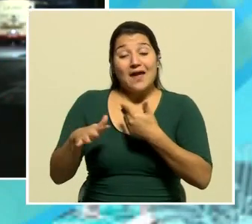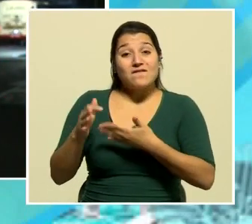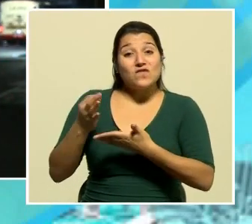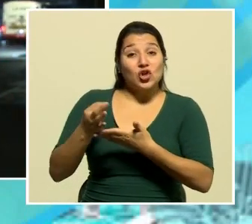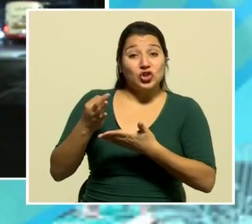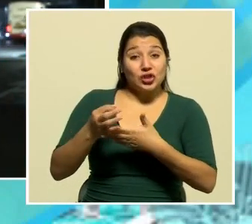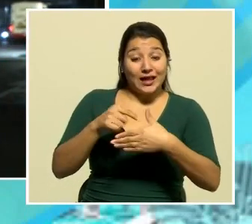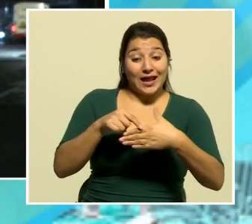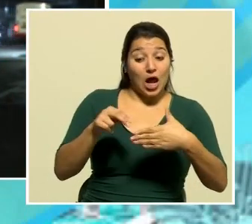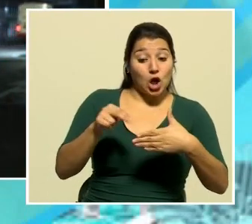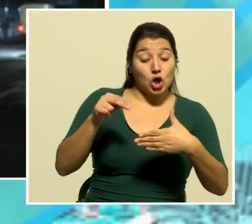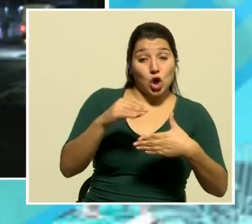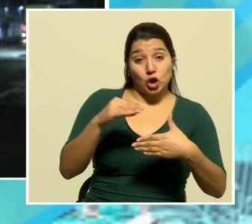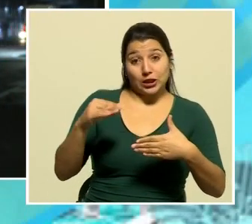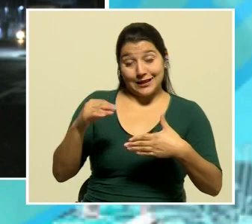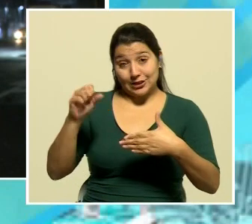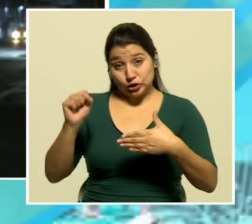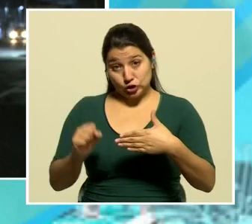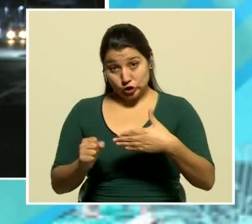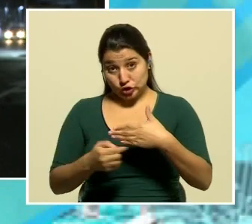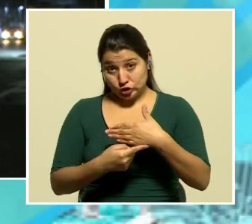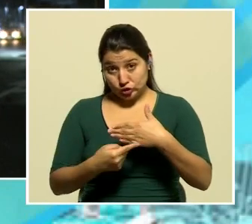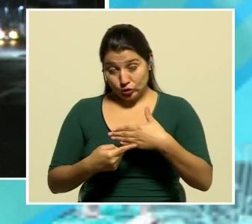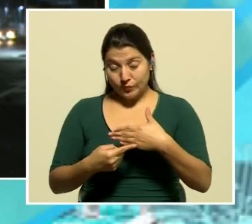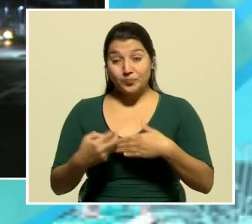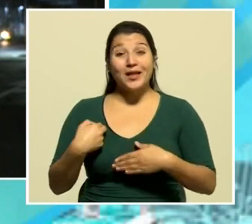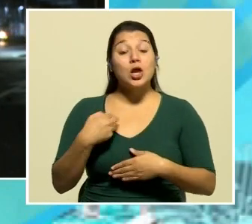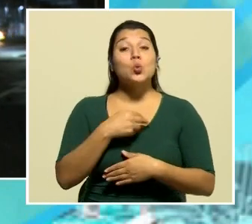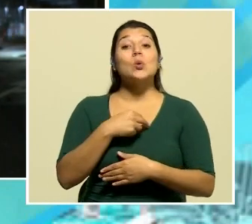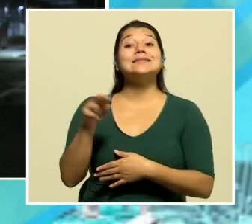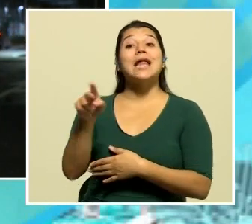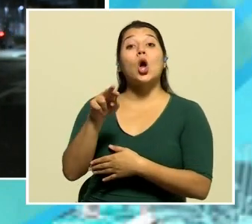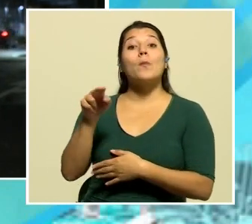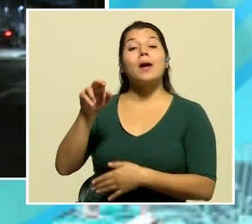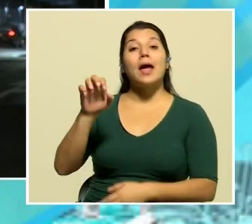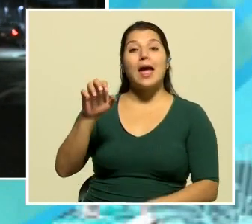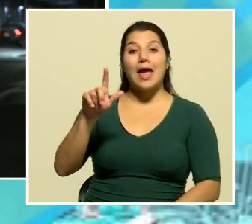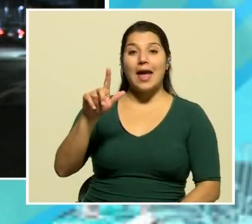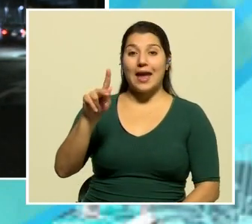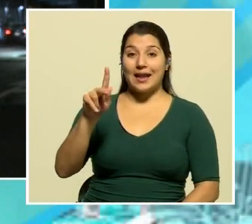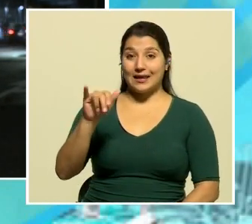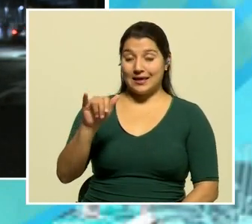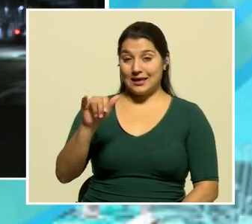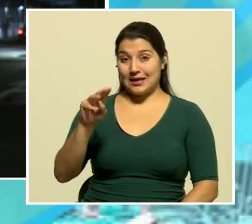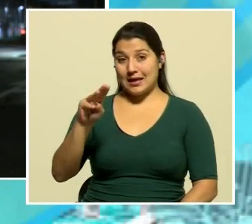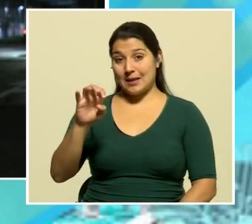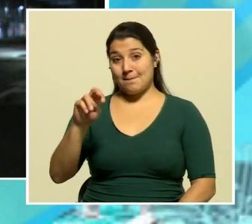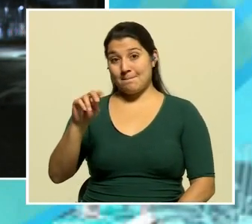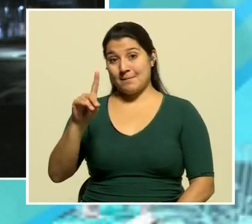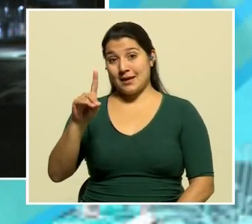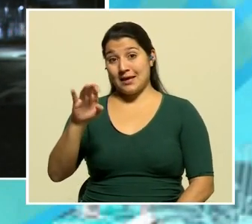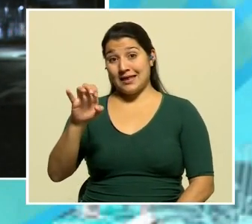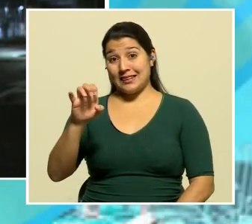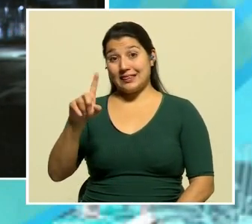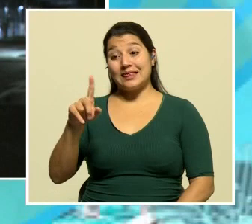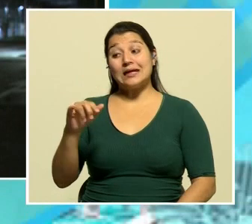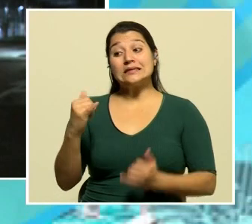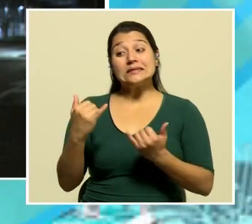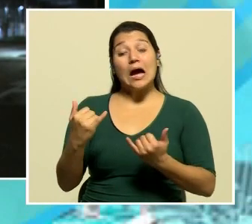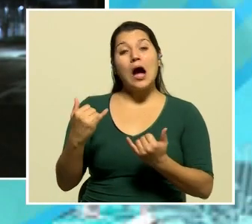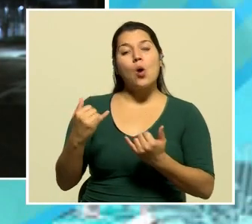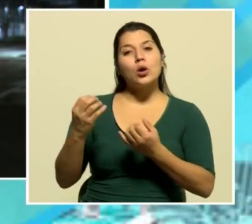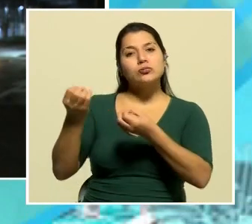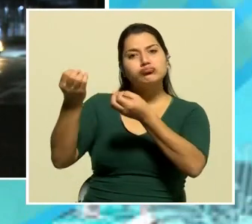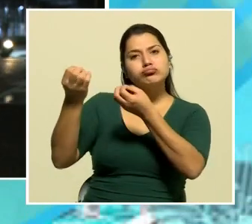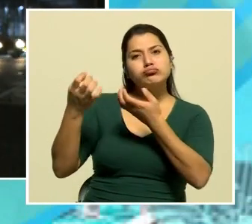norte y sur del país. Nuestra compañera Elki Méndez nos va a presentar ahora